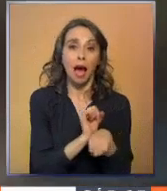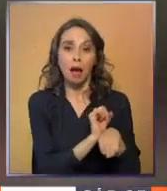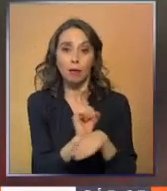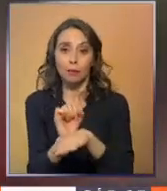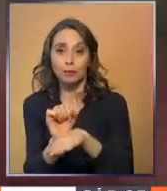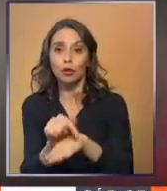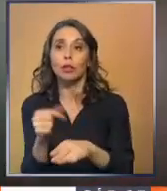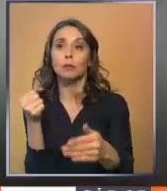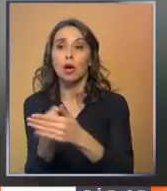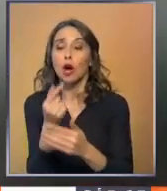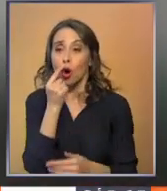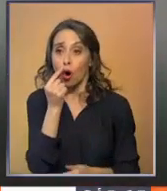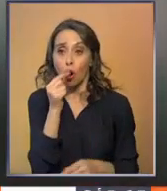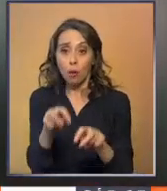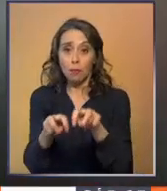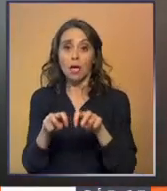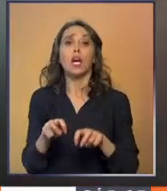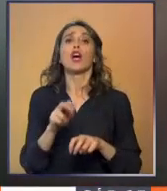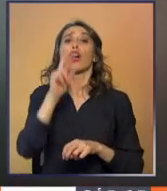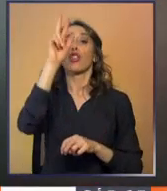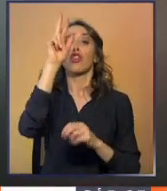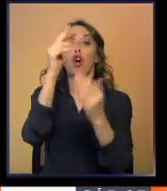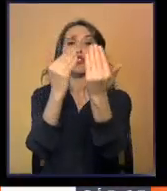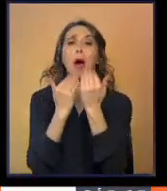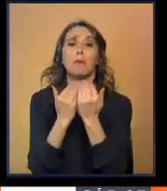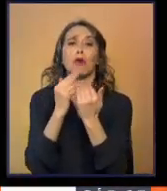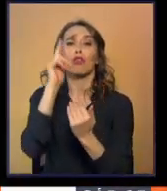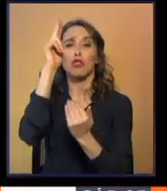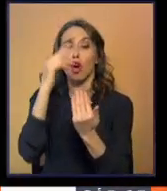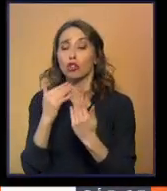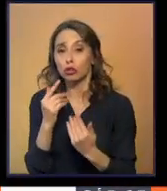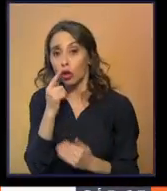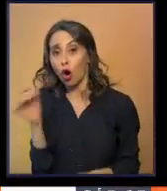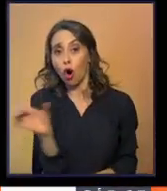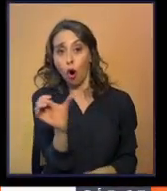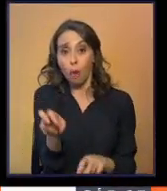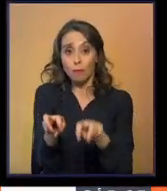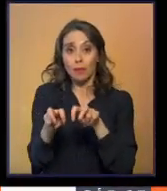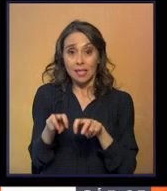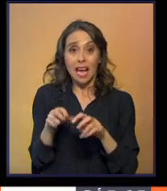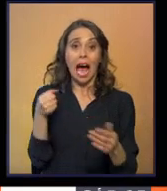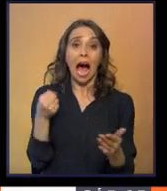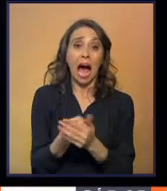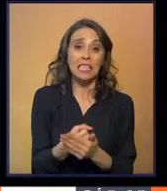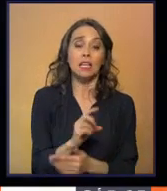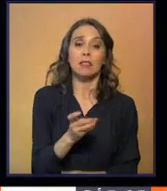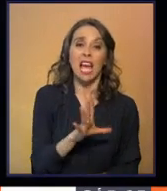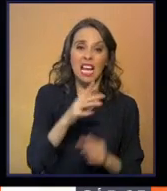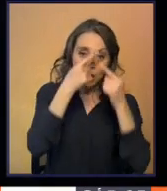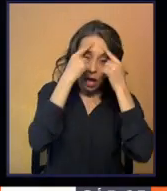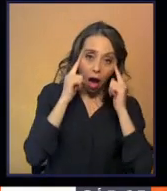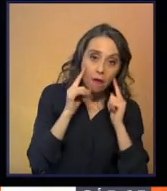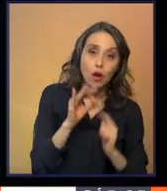involucrados. Estamos con Dios, hermano. Accidentes graves o fatales que ponen sobre la mesa las